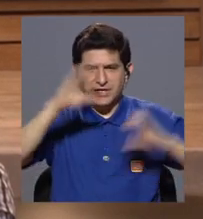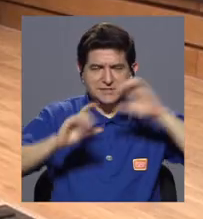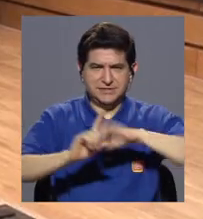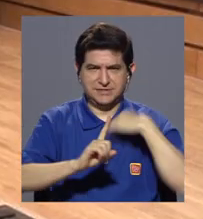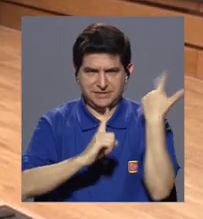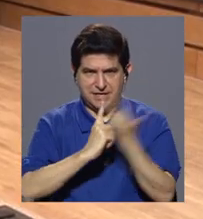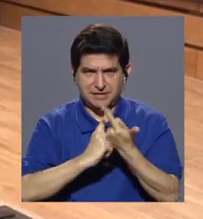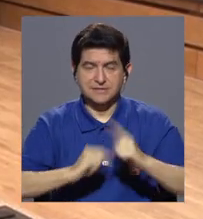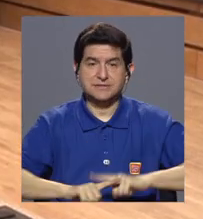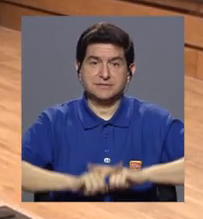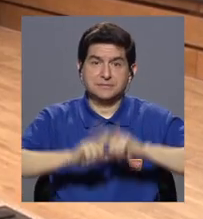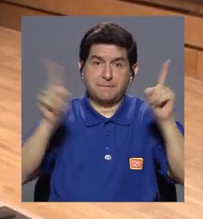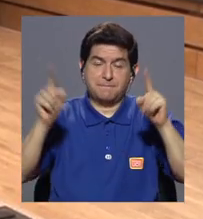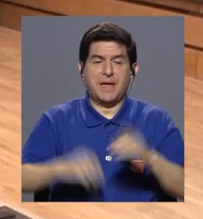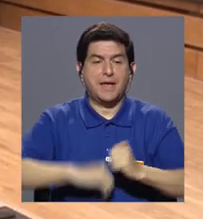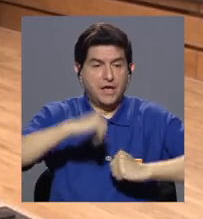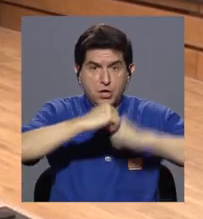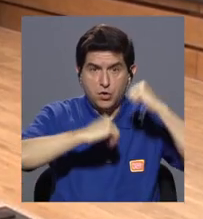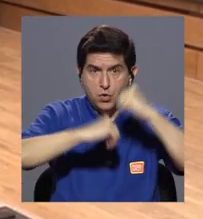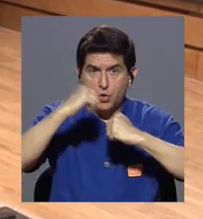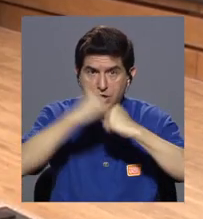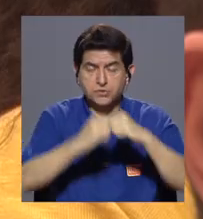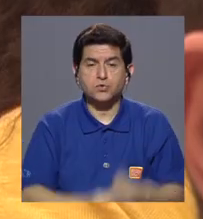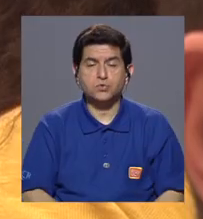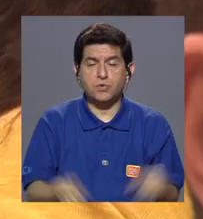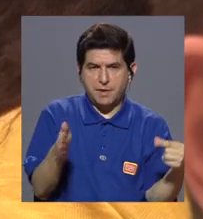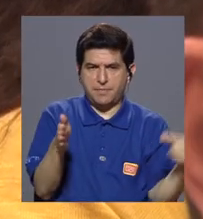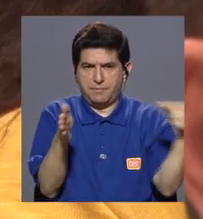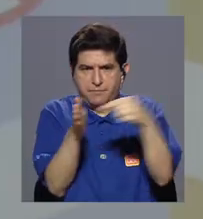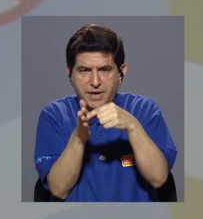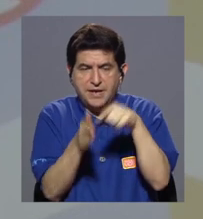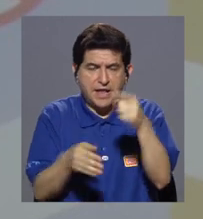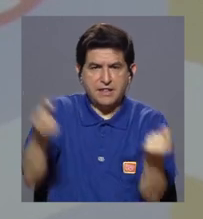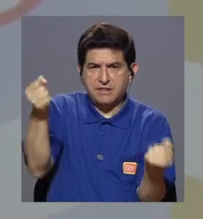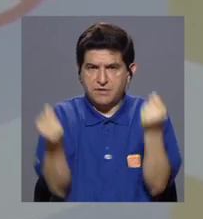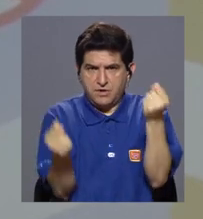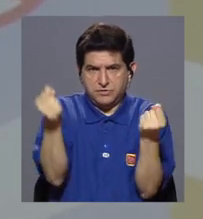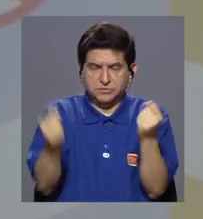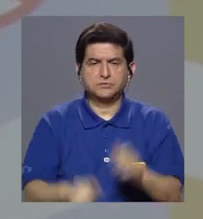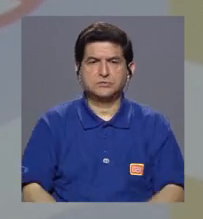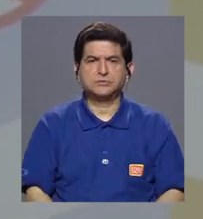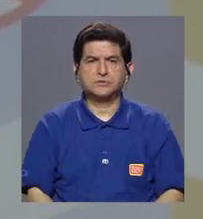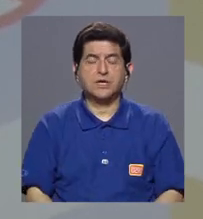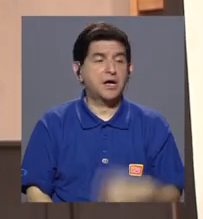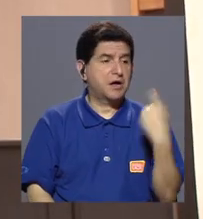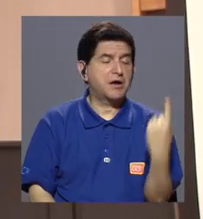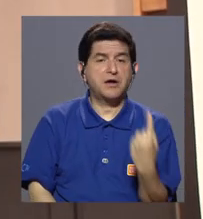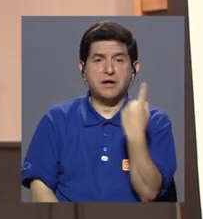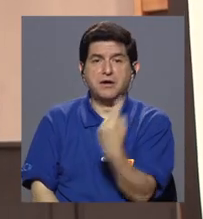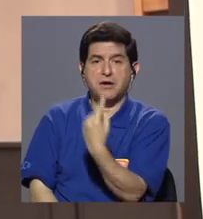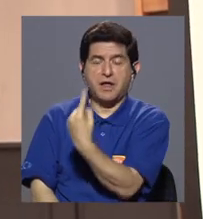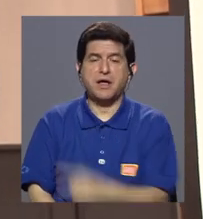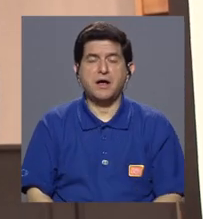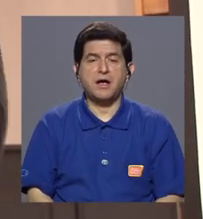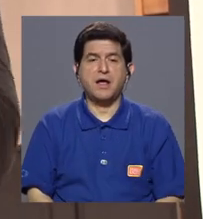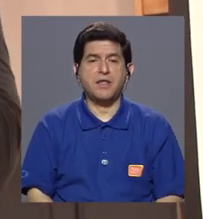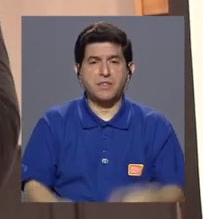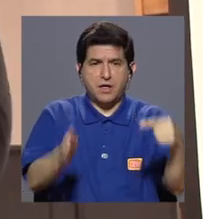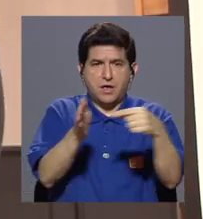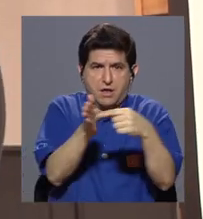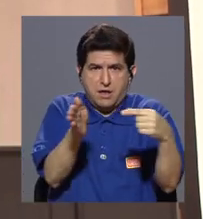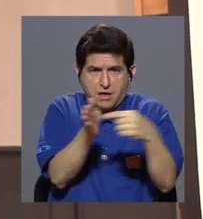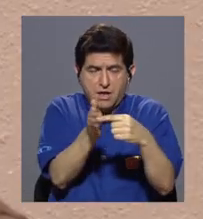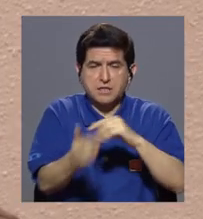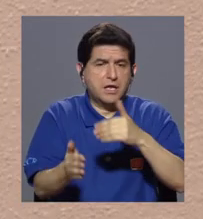Sociales. Sin embargo, la infraestructura de recarga de los vehículos eléctricos está en cada uno de los